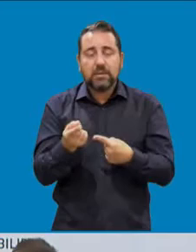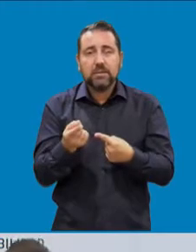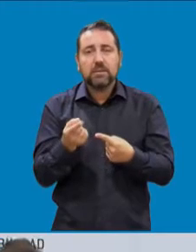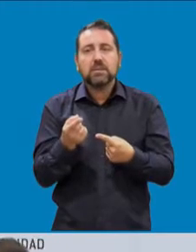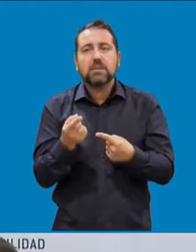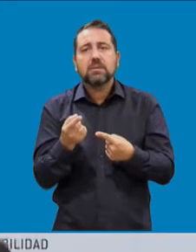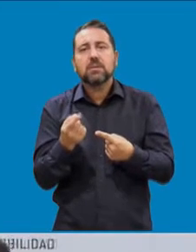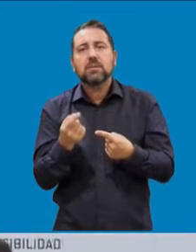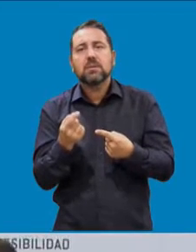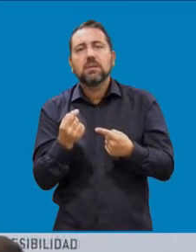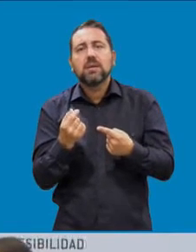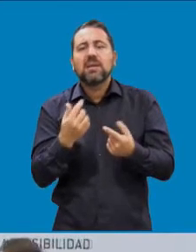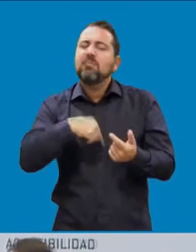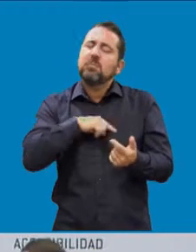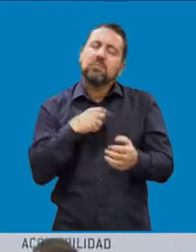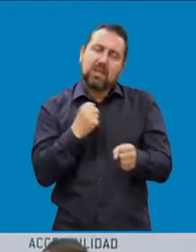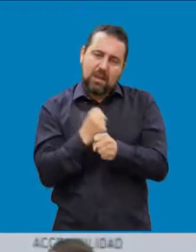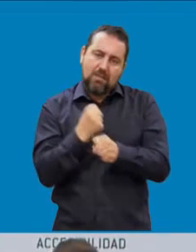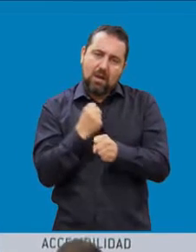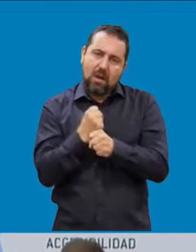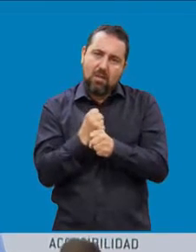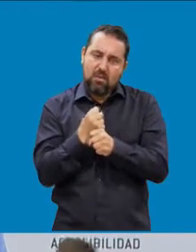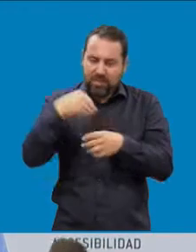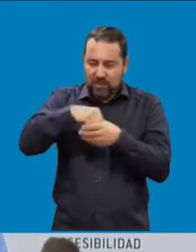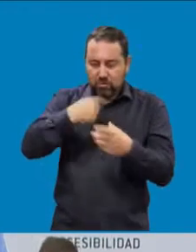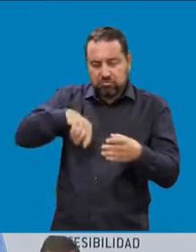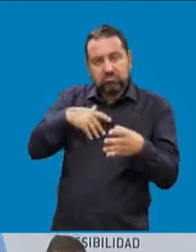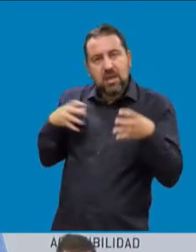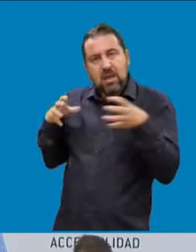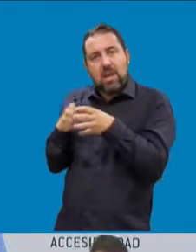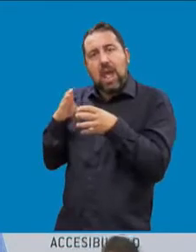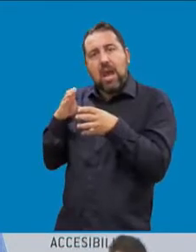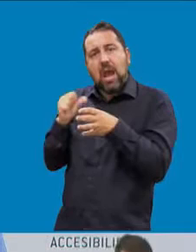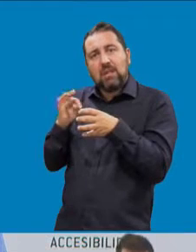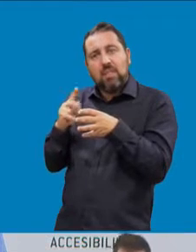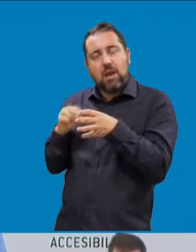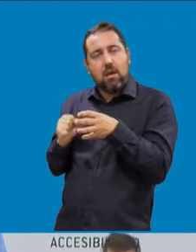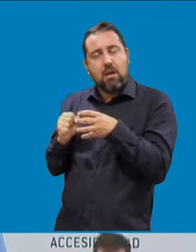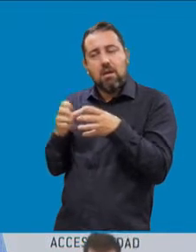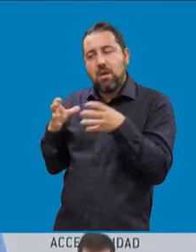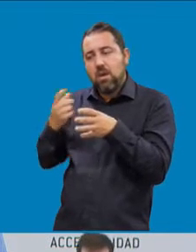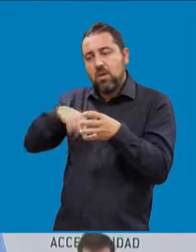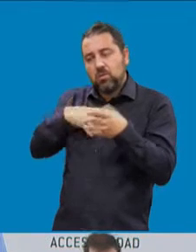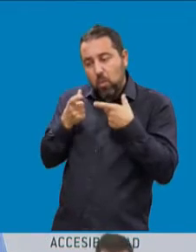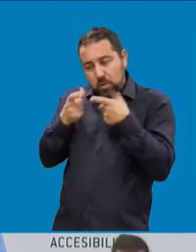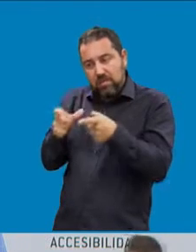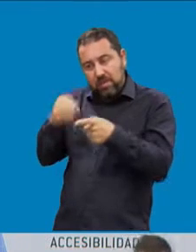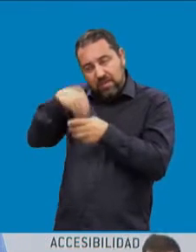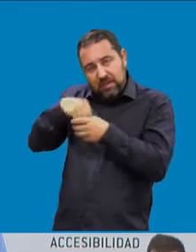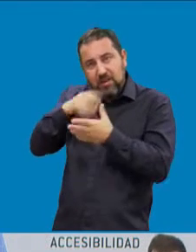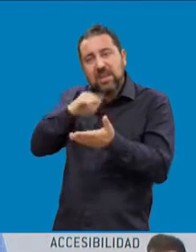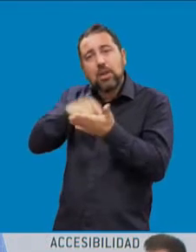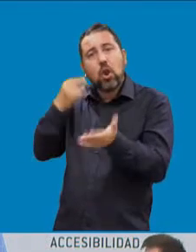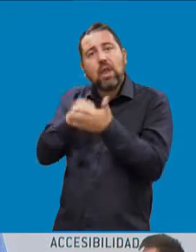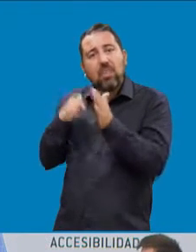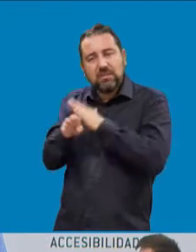Bueno, después de esto, ¿en qué hemos trabajado exactamente en la cátedra, nosotros